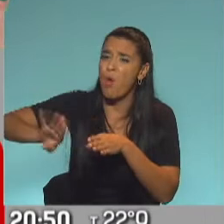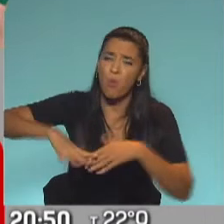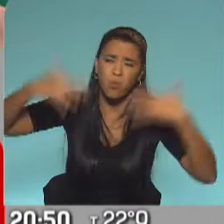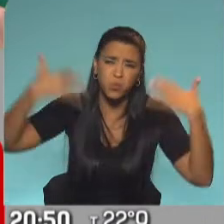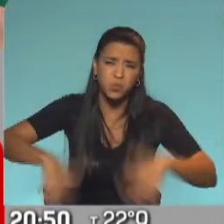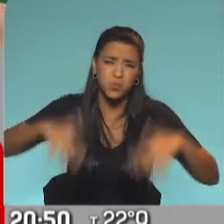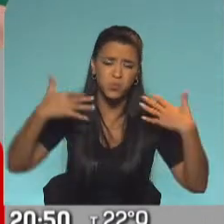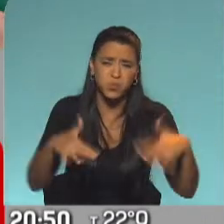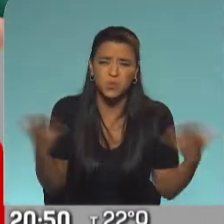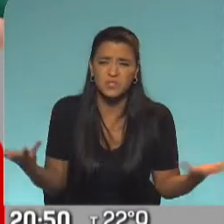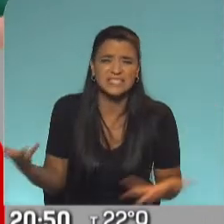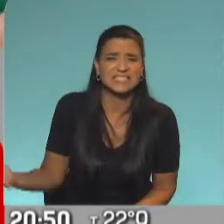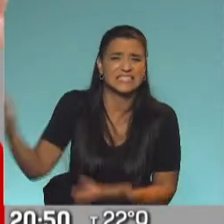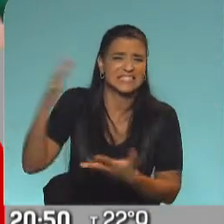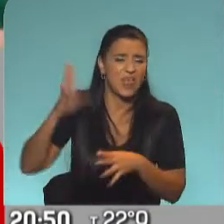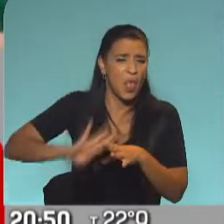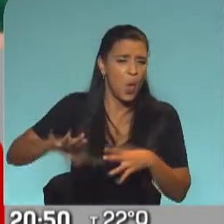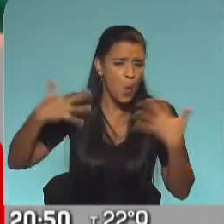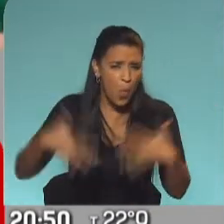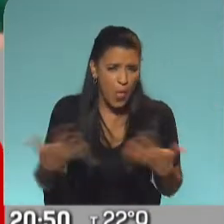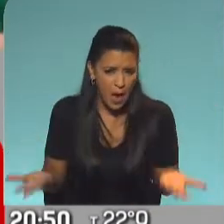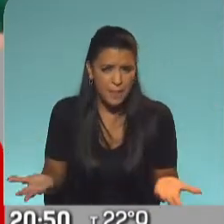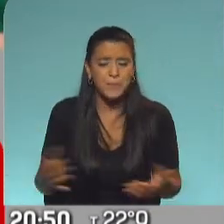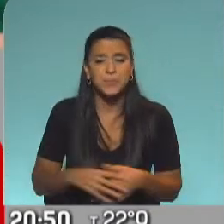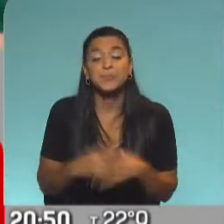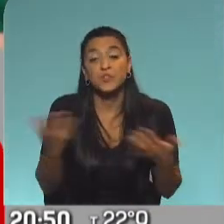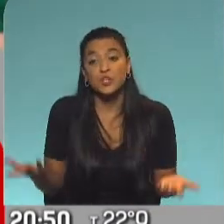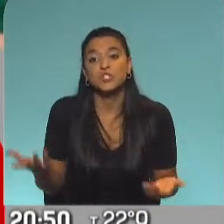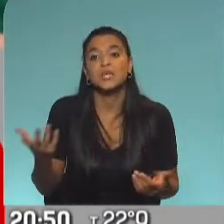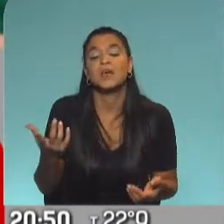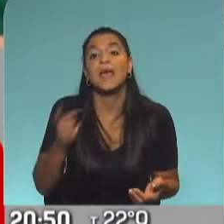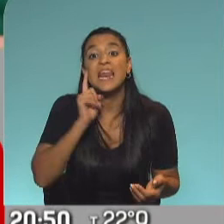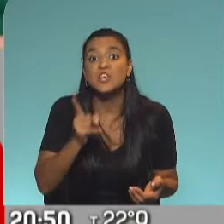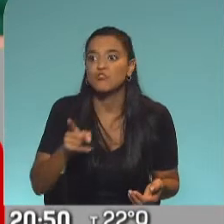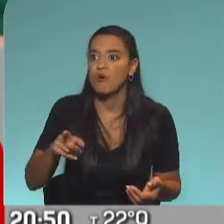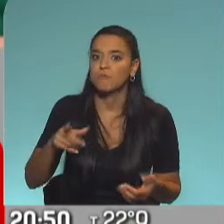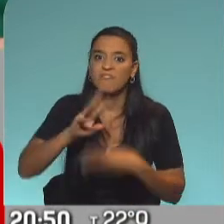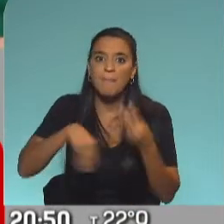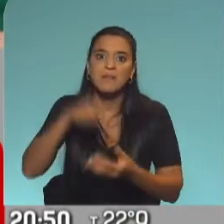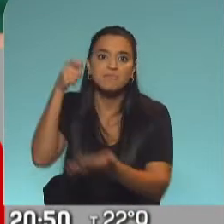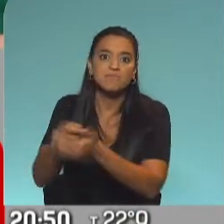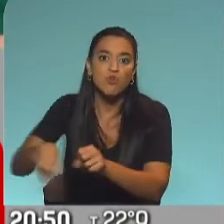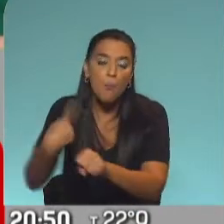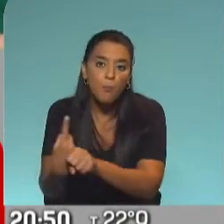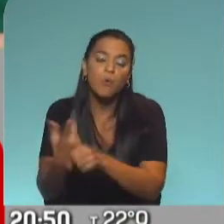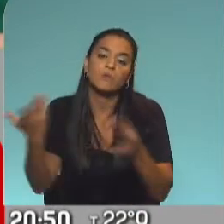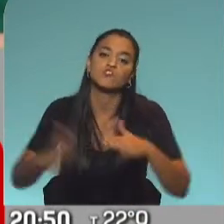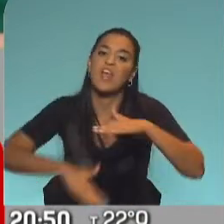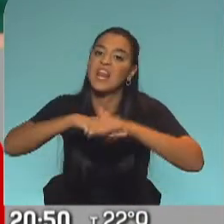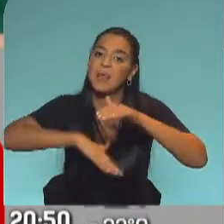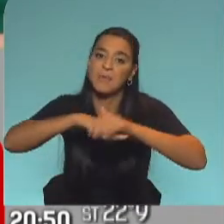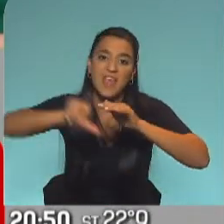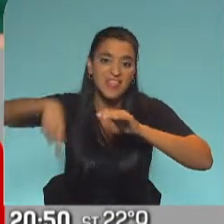niveles muy altos. Entonces, a riesgo justamente que no puedan afrontar sus pagos, es que el límite de la